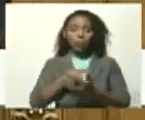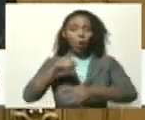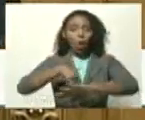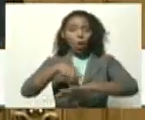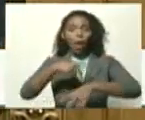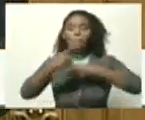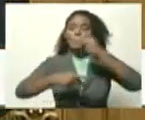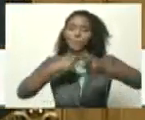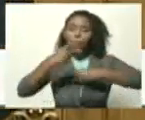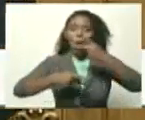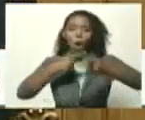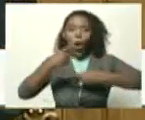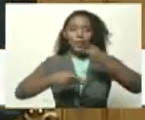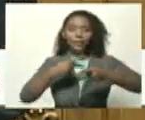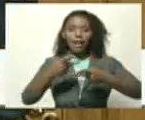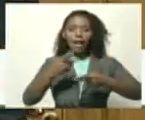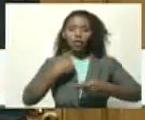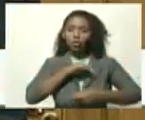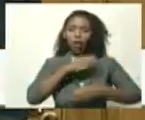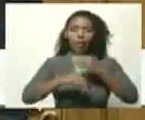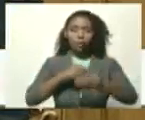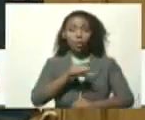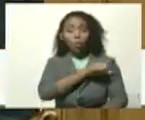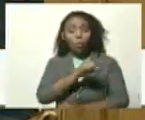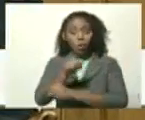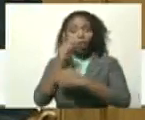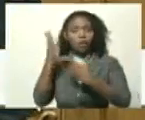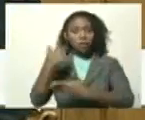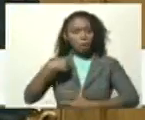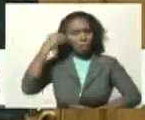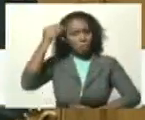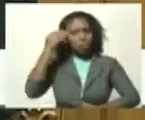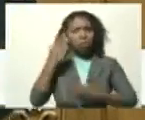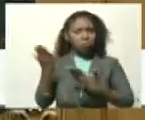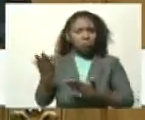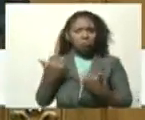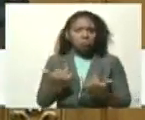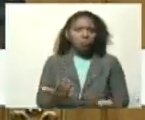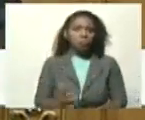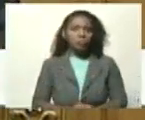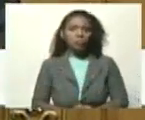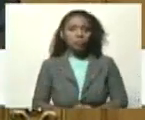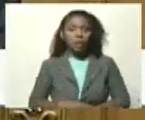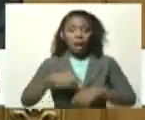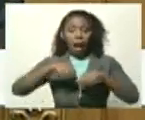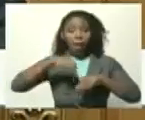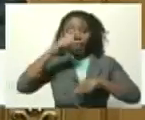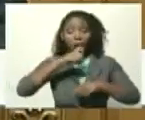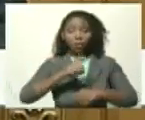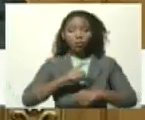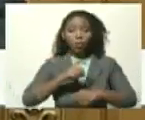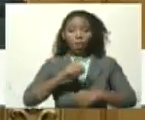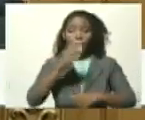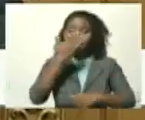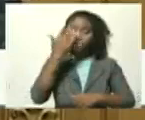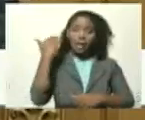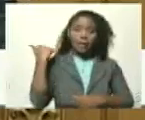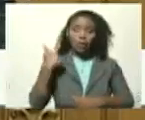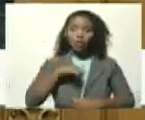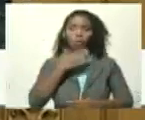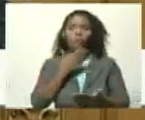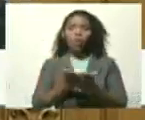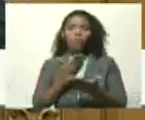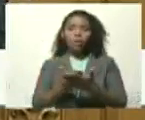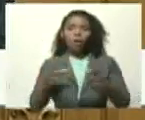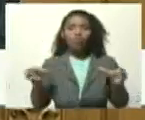hacer política y creo que eso se está cumpliendo. Y este año... El año pasado nosotros propusimos una